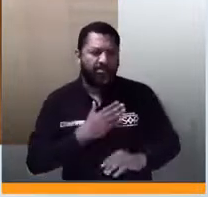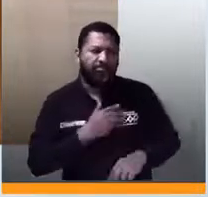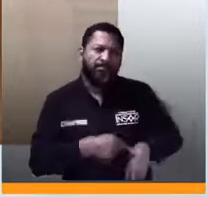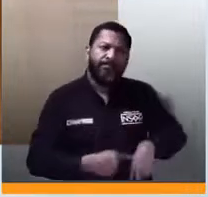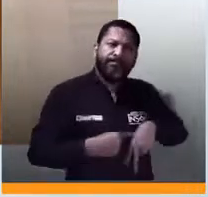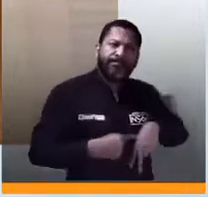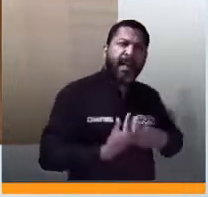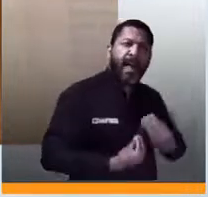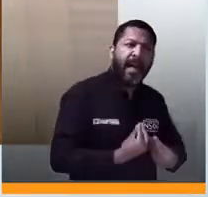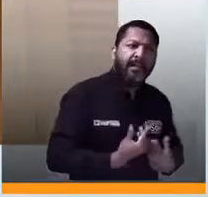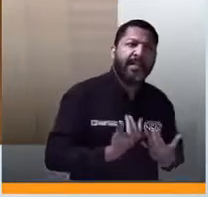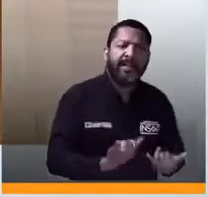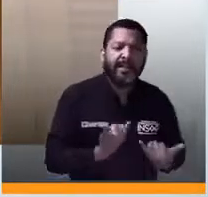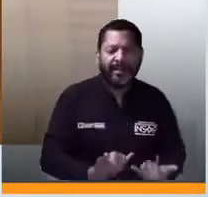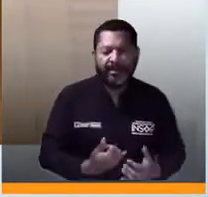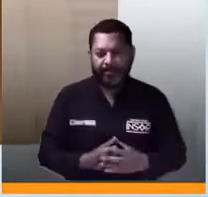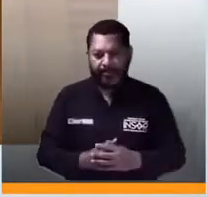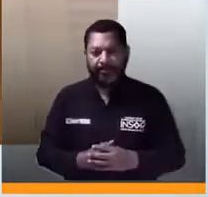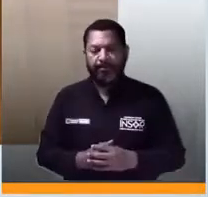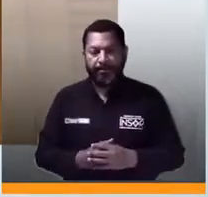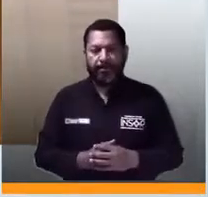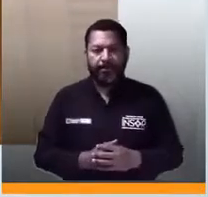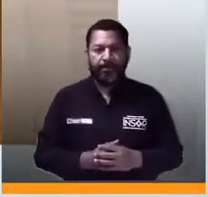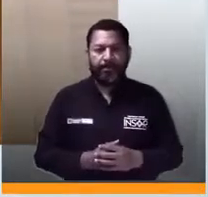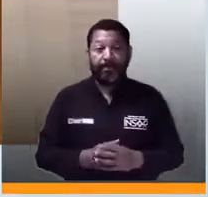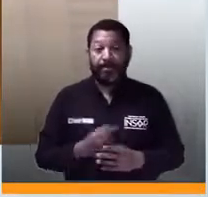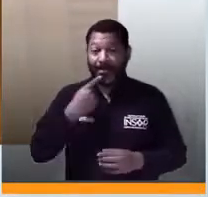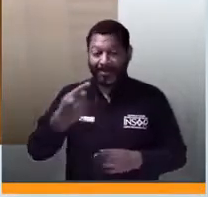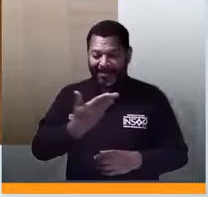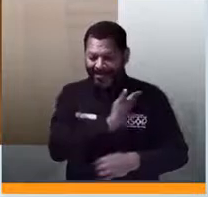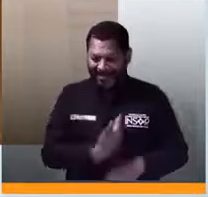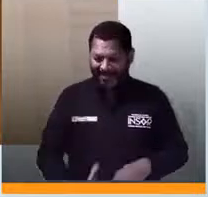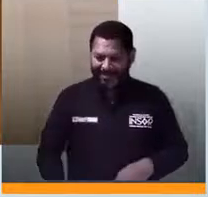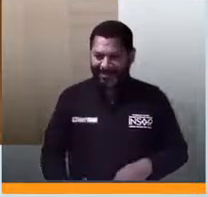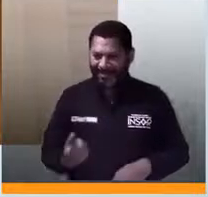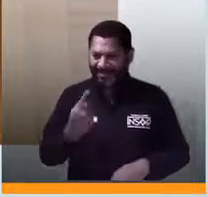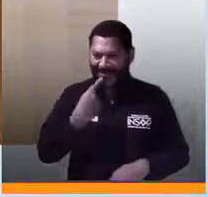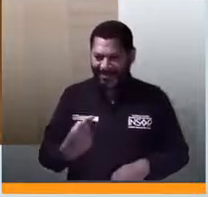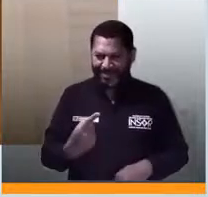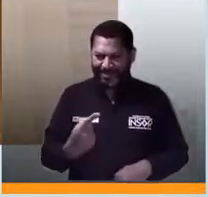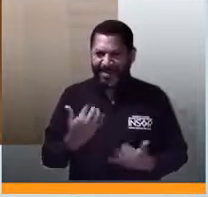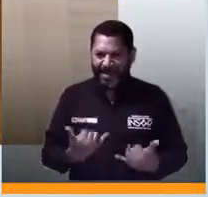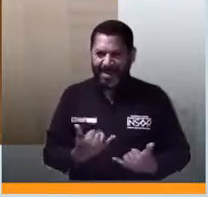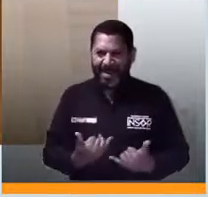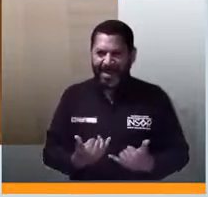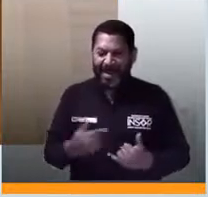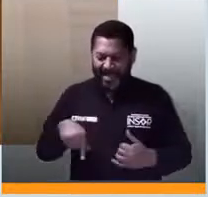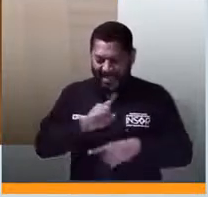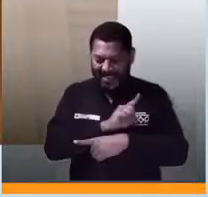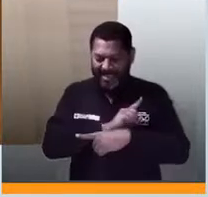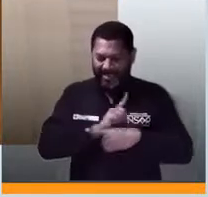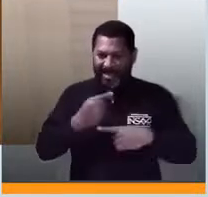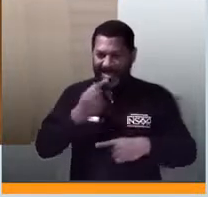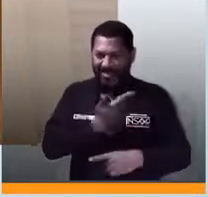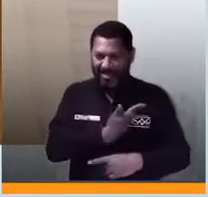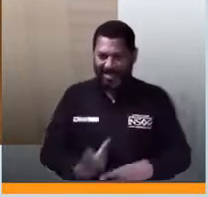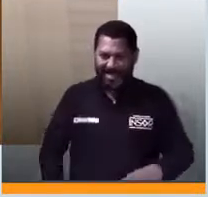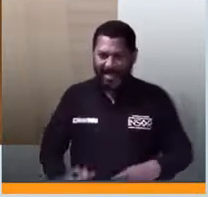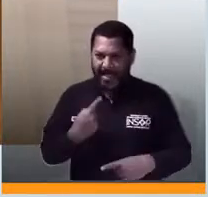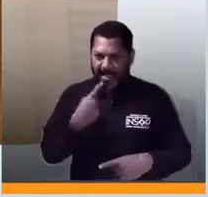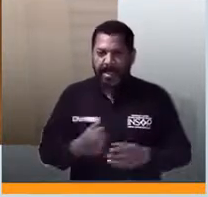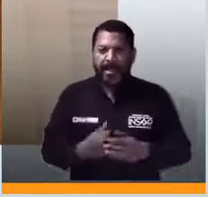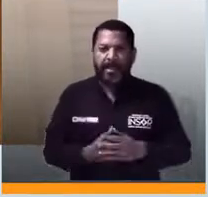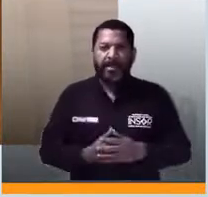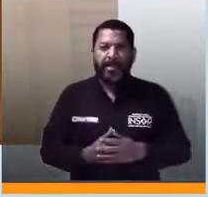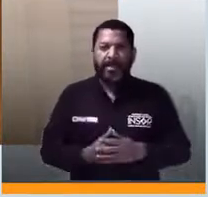lo hemos visto, creo que, como lo dijo el señor presidente, está a inicios de semana, nos abocamos a